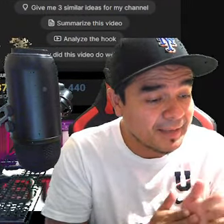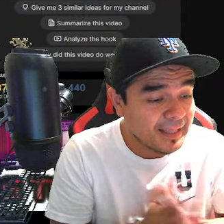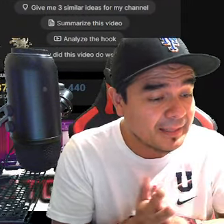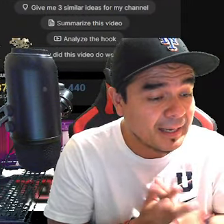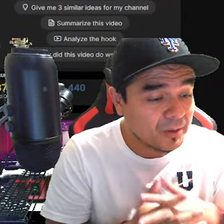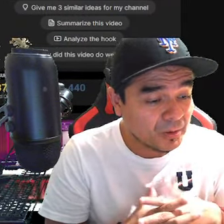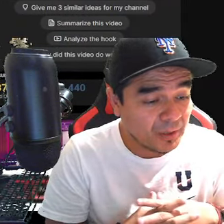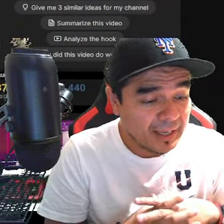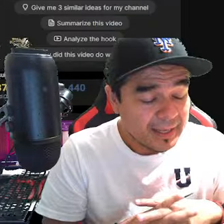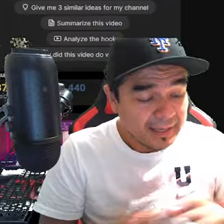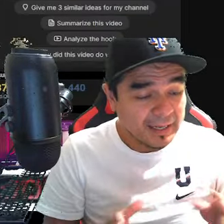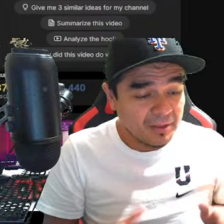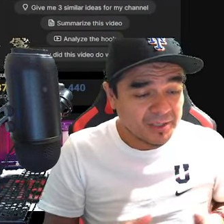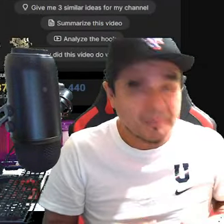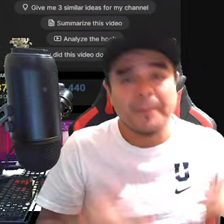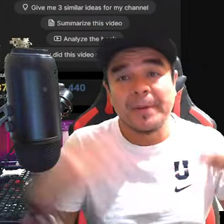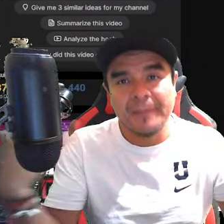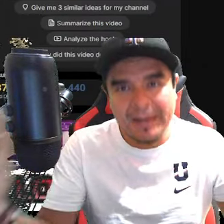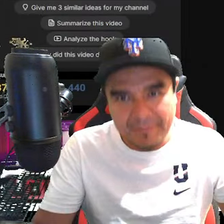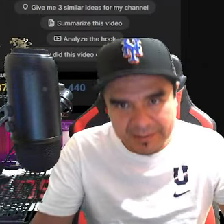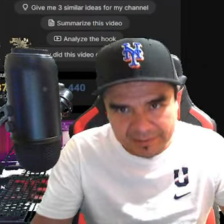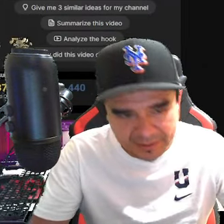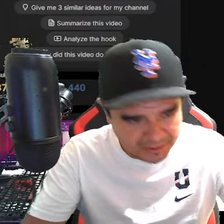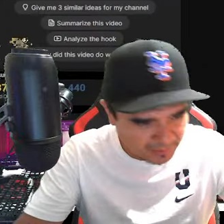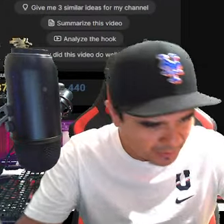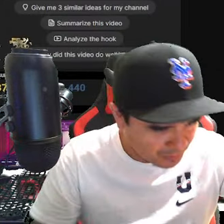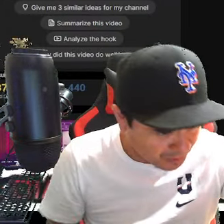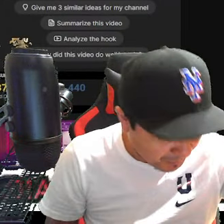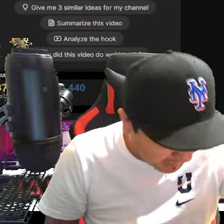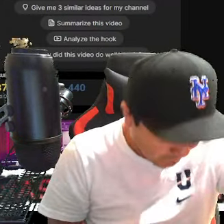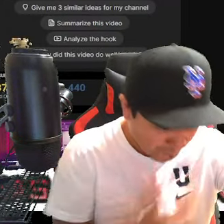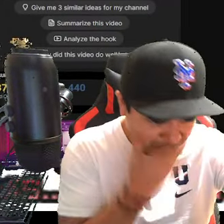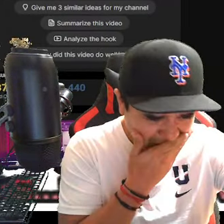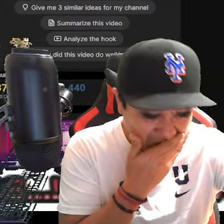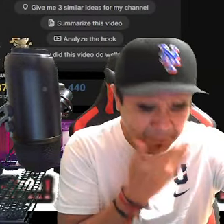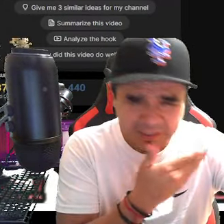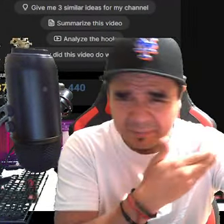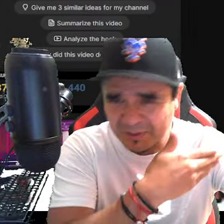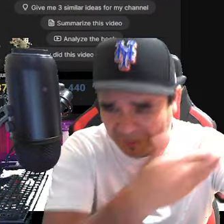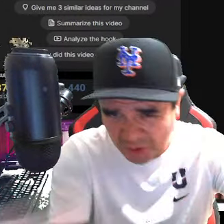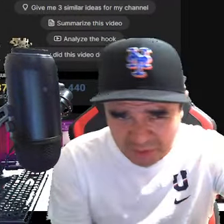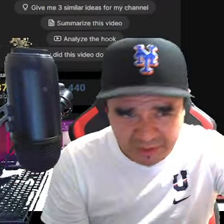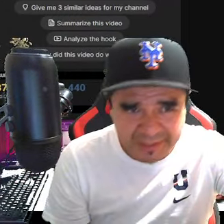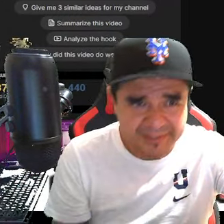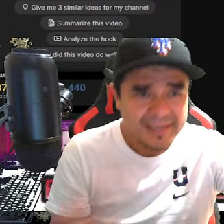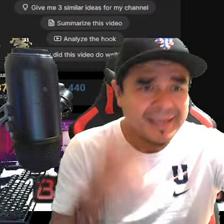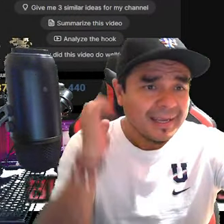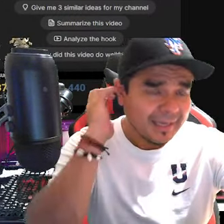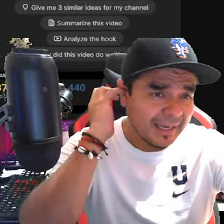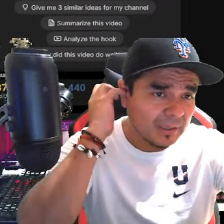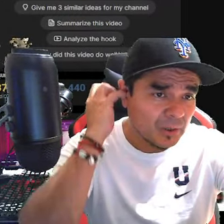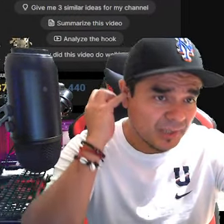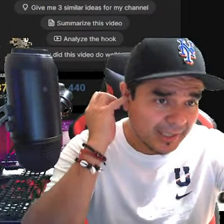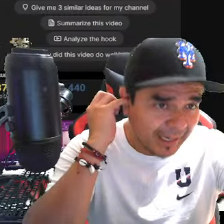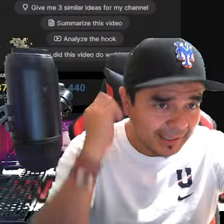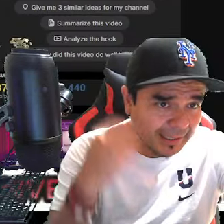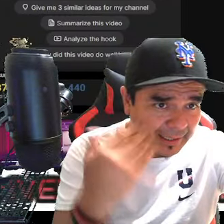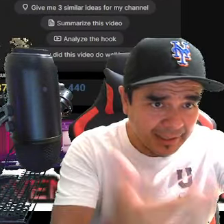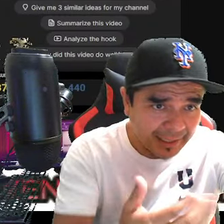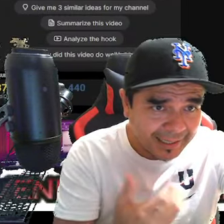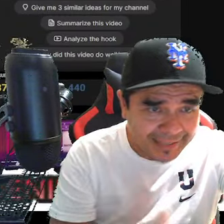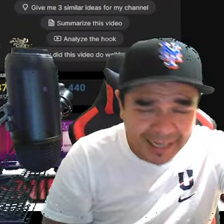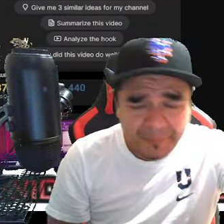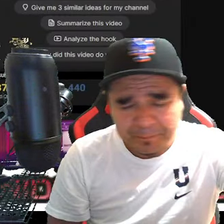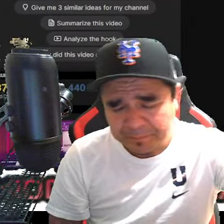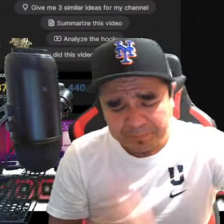la llegada de la doctora Claudia Sheinbaum, primeramente Dios, amigos. Los invitamos a todos ustedes que nos sigan